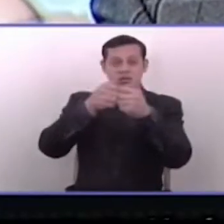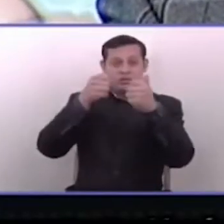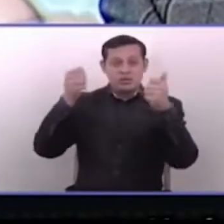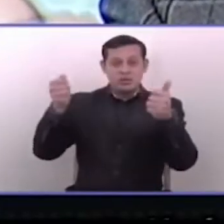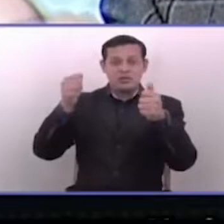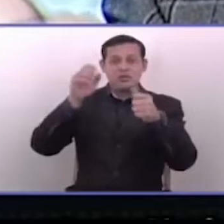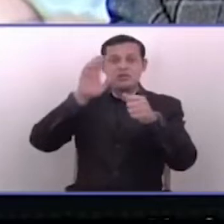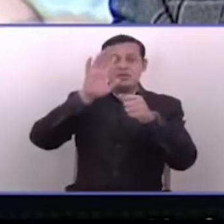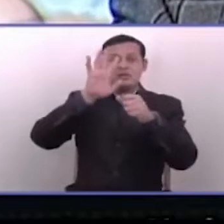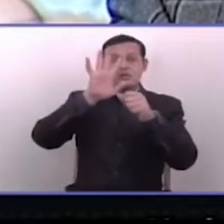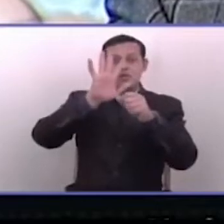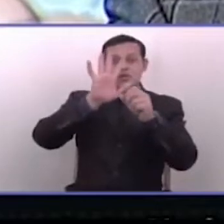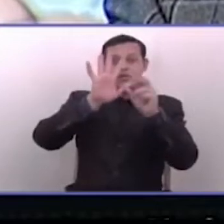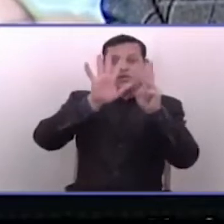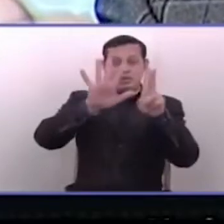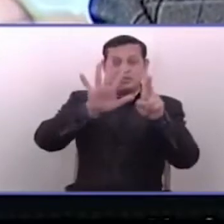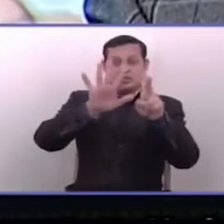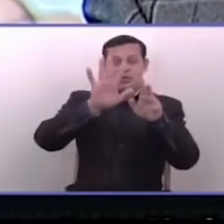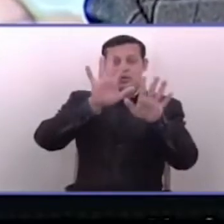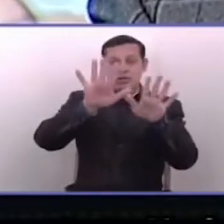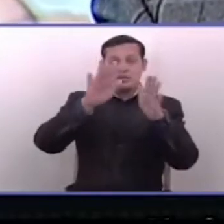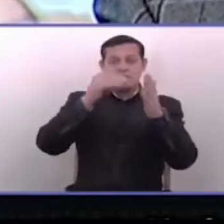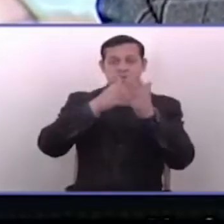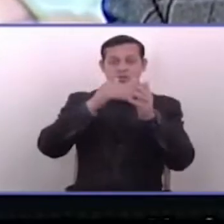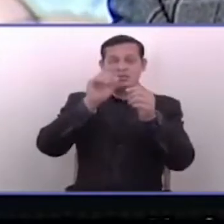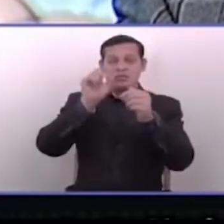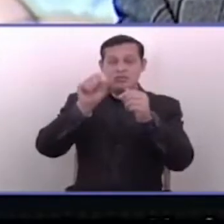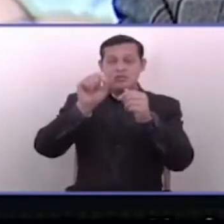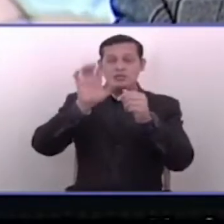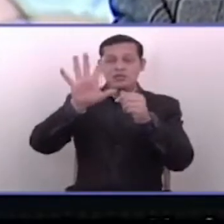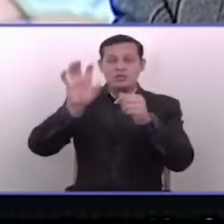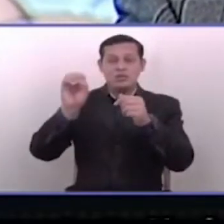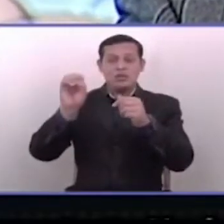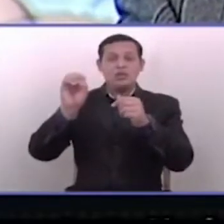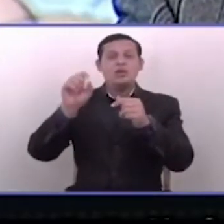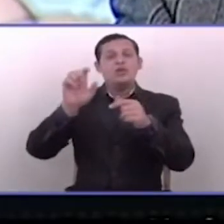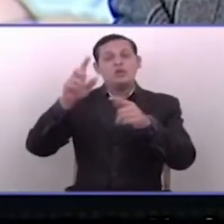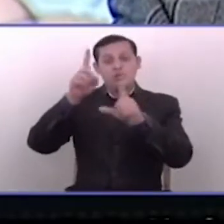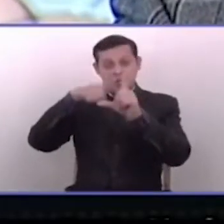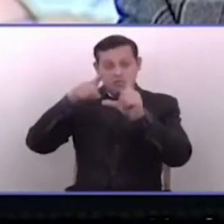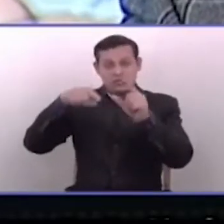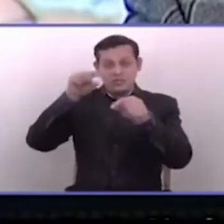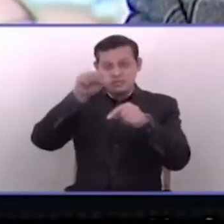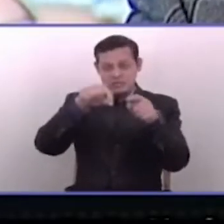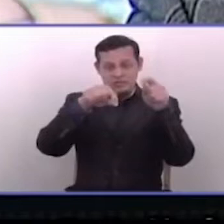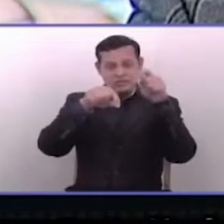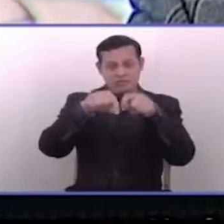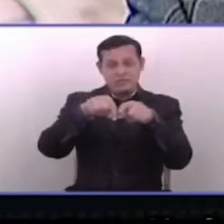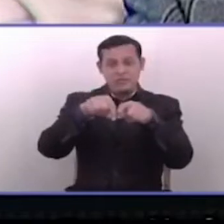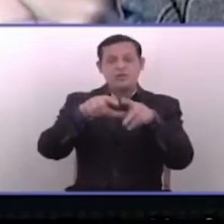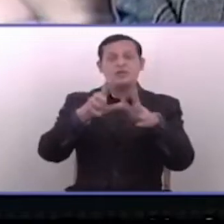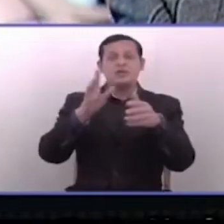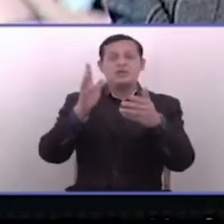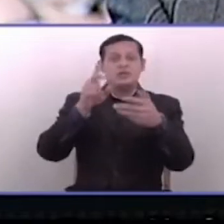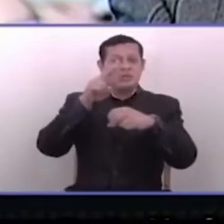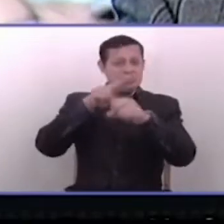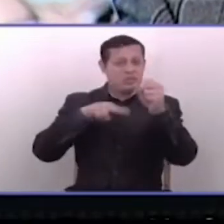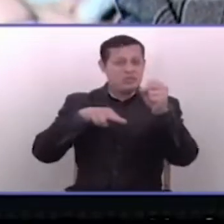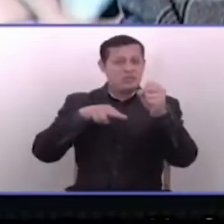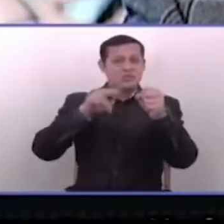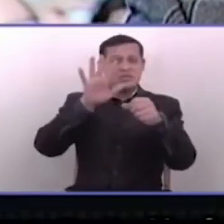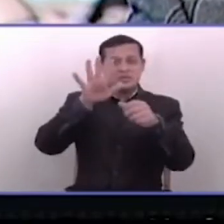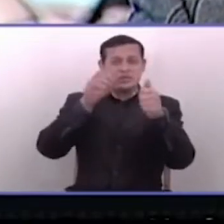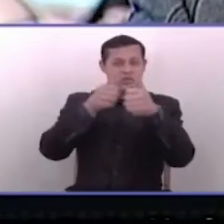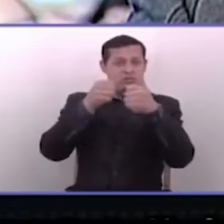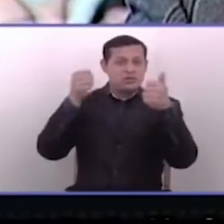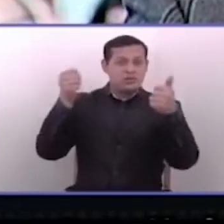714 mil 570 con 50 centavos, un censo agropecuario que costará también 5